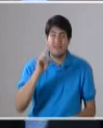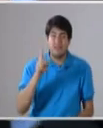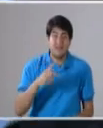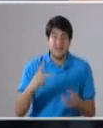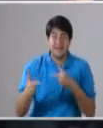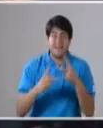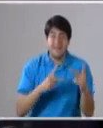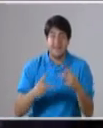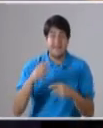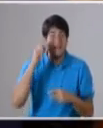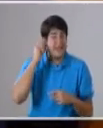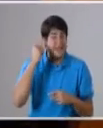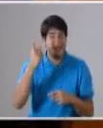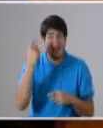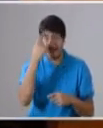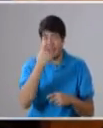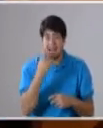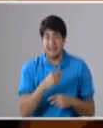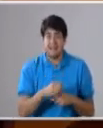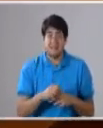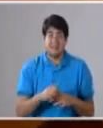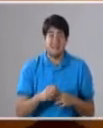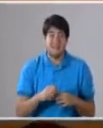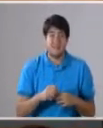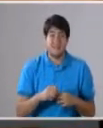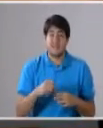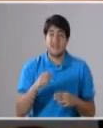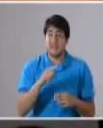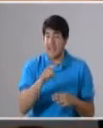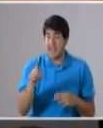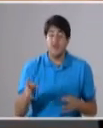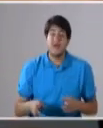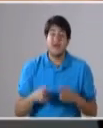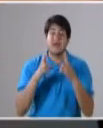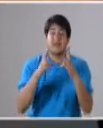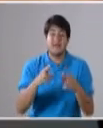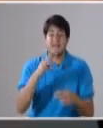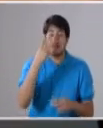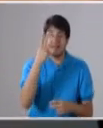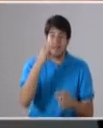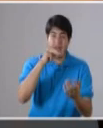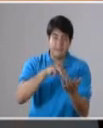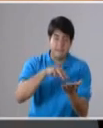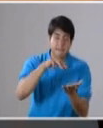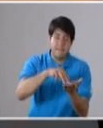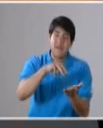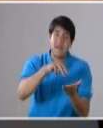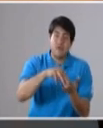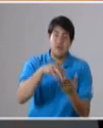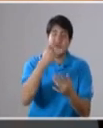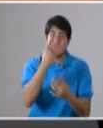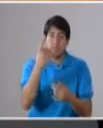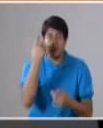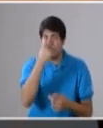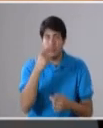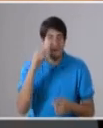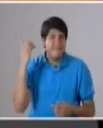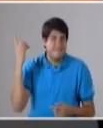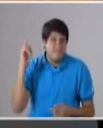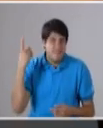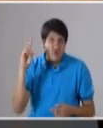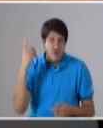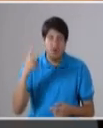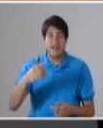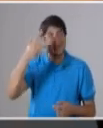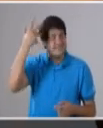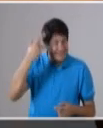y petróleo, y ganan 3 millones de dólares diarios, y se lo siguen pagando y nadie dice que boicoteen